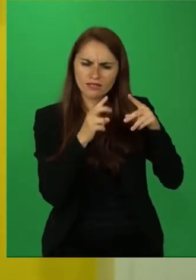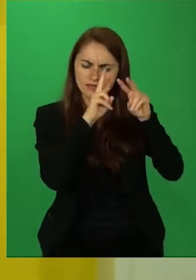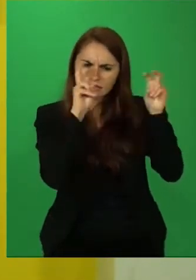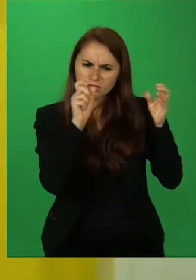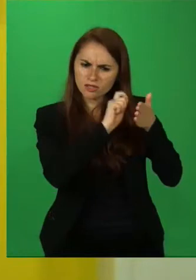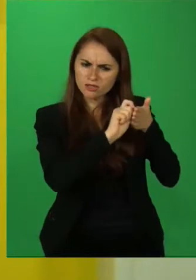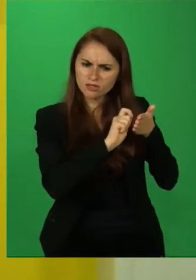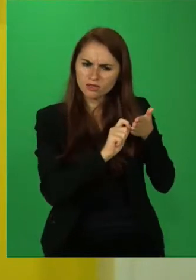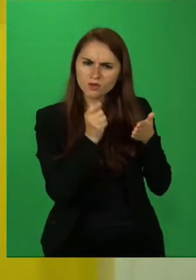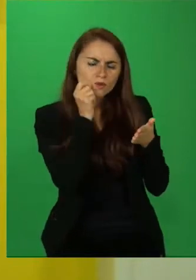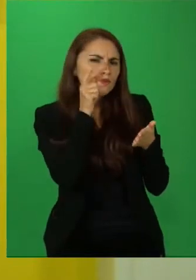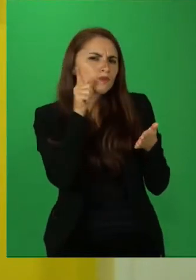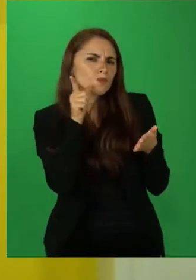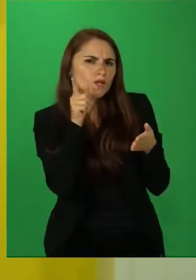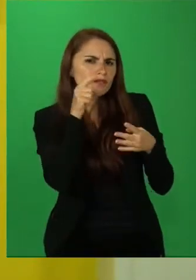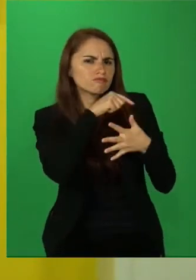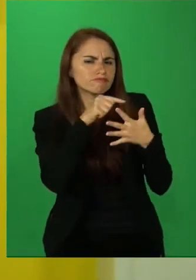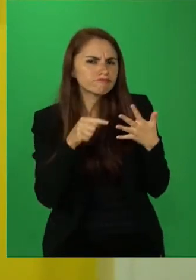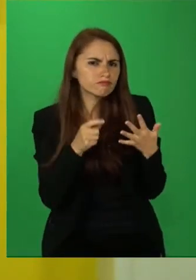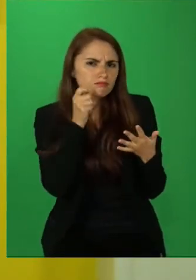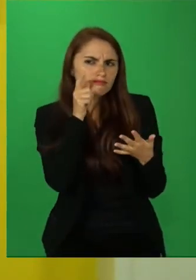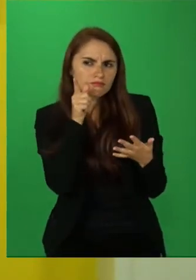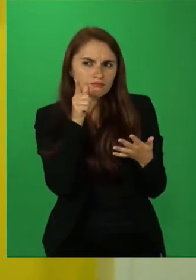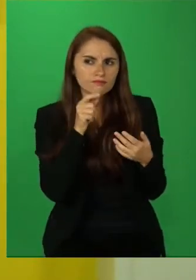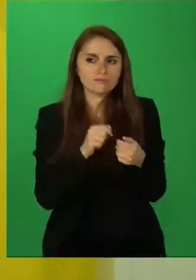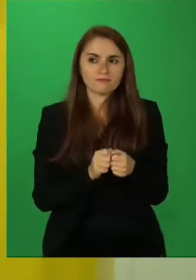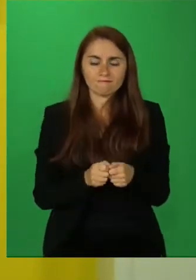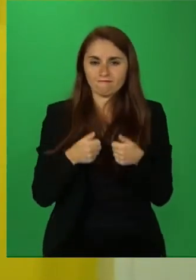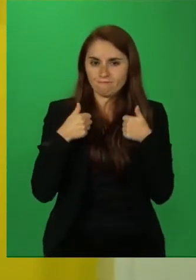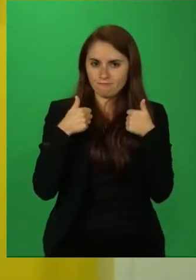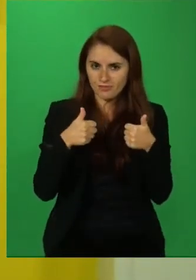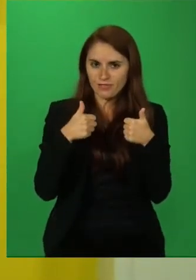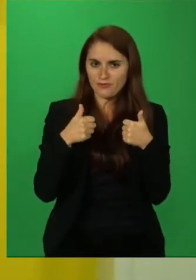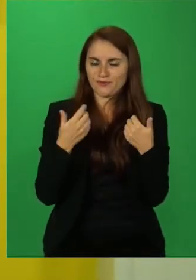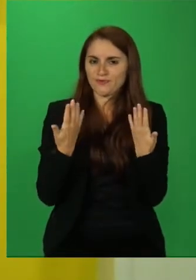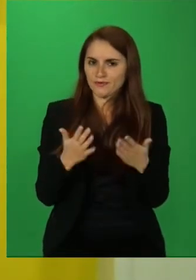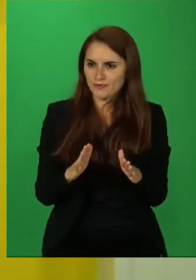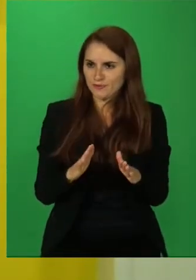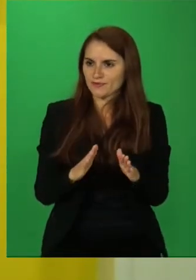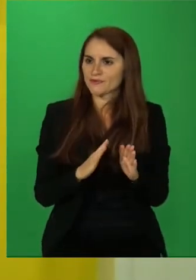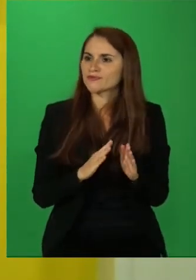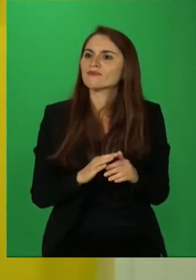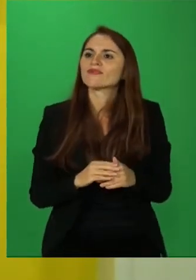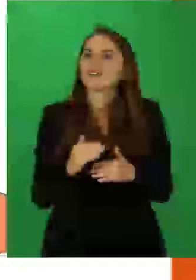tipo de texto del cual estamos hablando. ¿Sí? Sigamos avanzando.